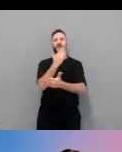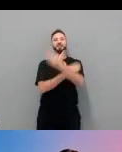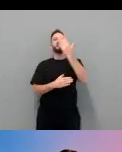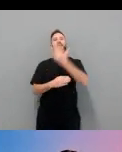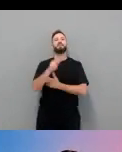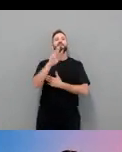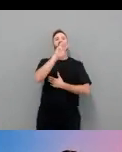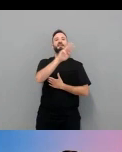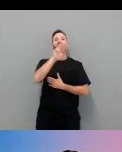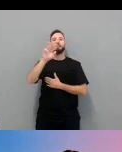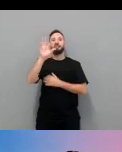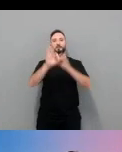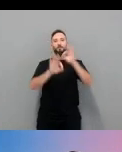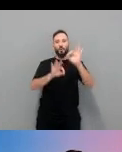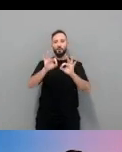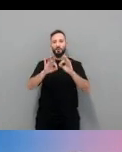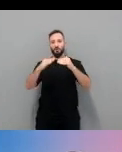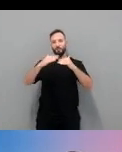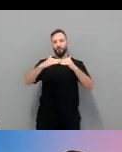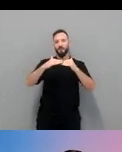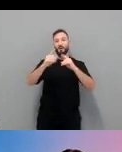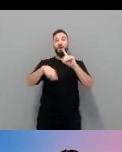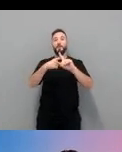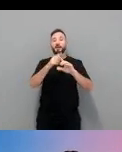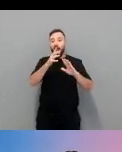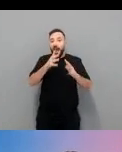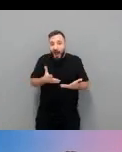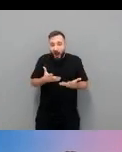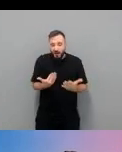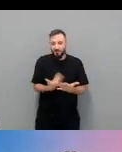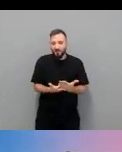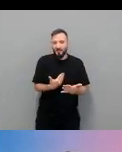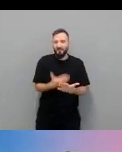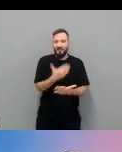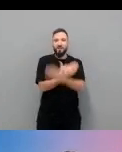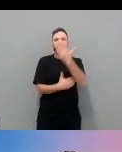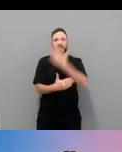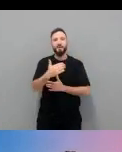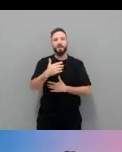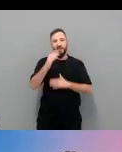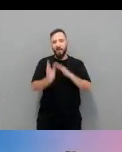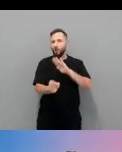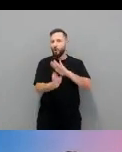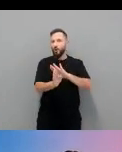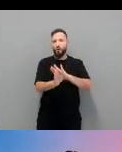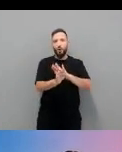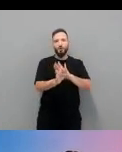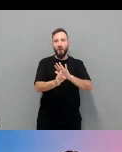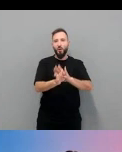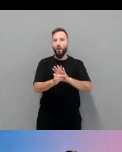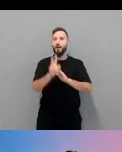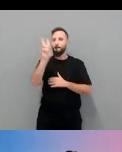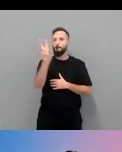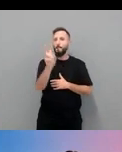tenga en vigencia, en vigor, ese certificado. Importante esto, siempre tenerlo